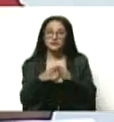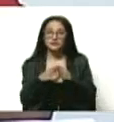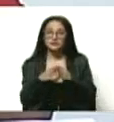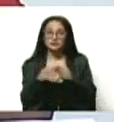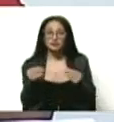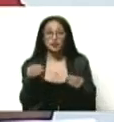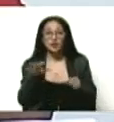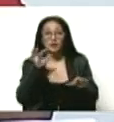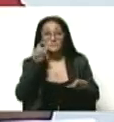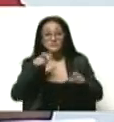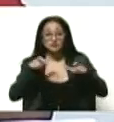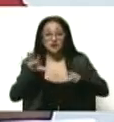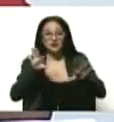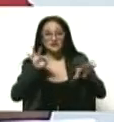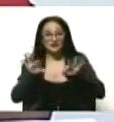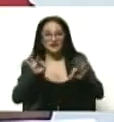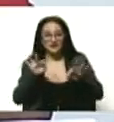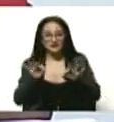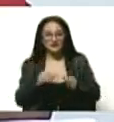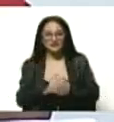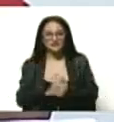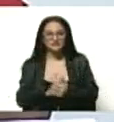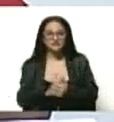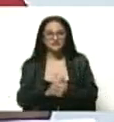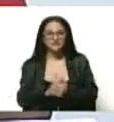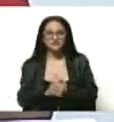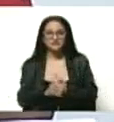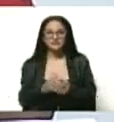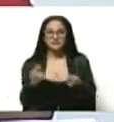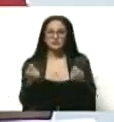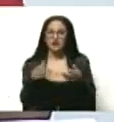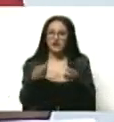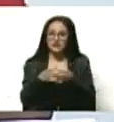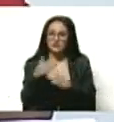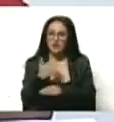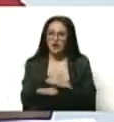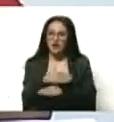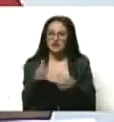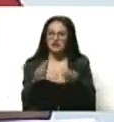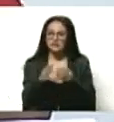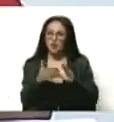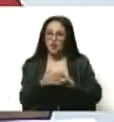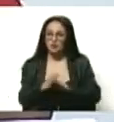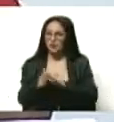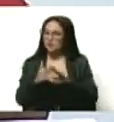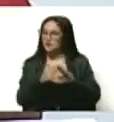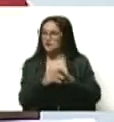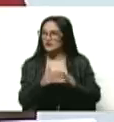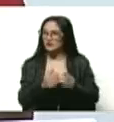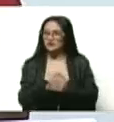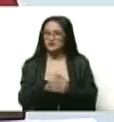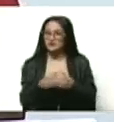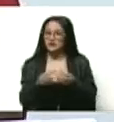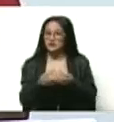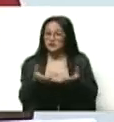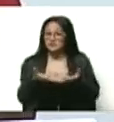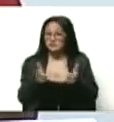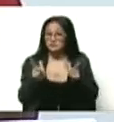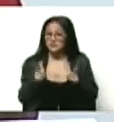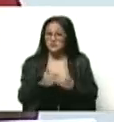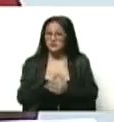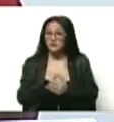siendo electos como propulsores en los equipos de calle, en los equipos de comunidad, y es el instrumento que nos permite a